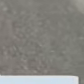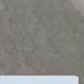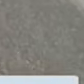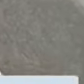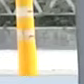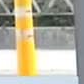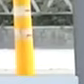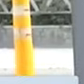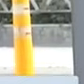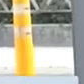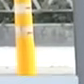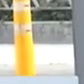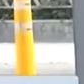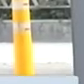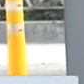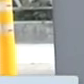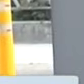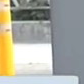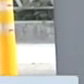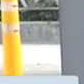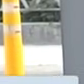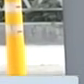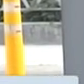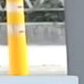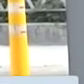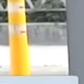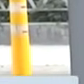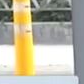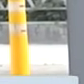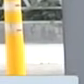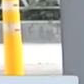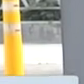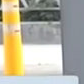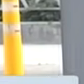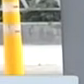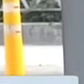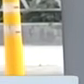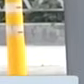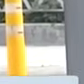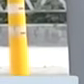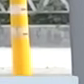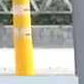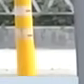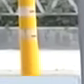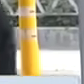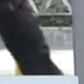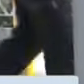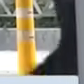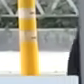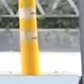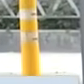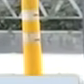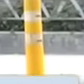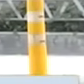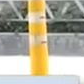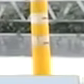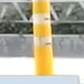Estos animalitos están esperando ser miembros, tal vez, de tu familia.